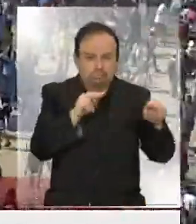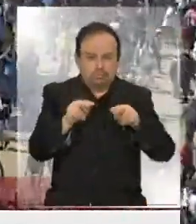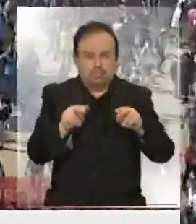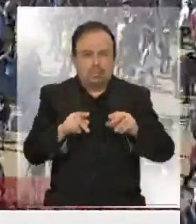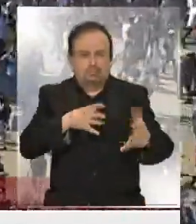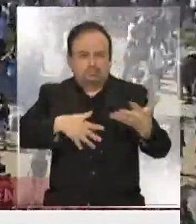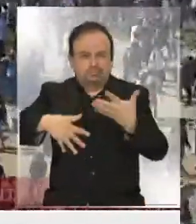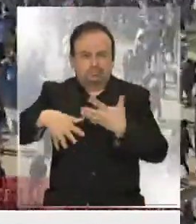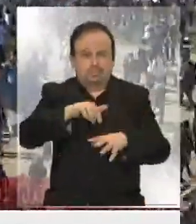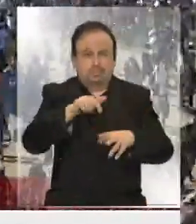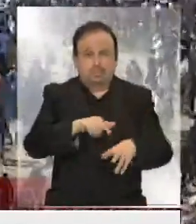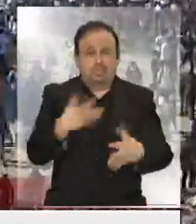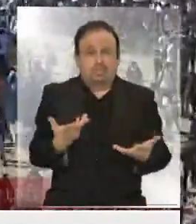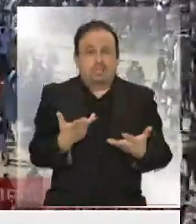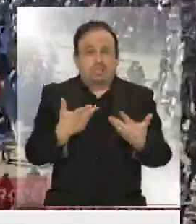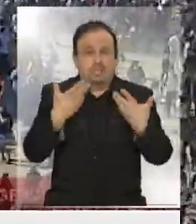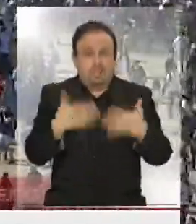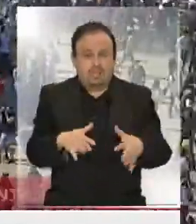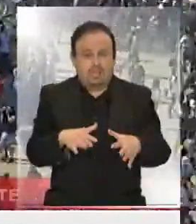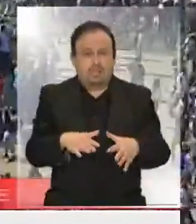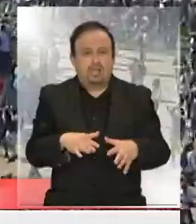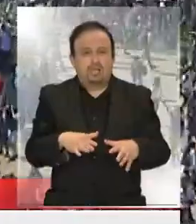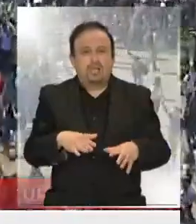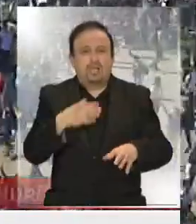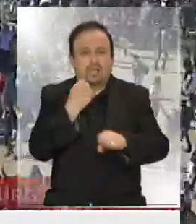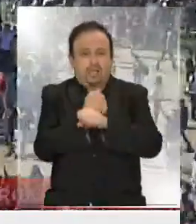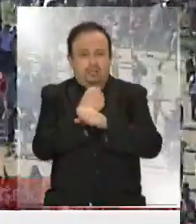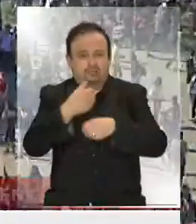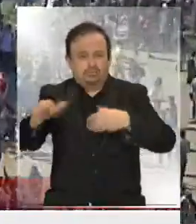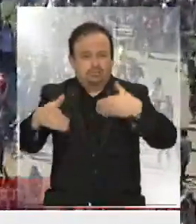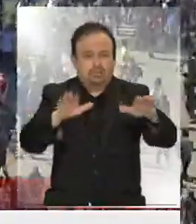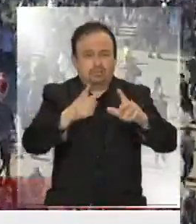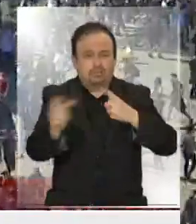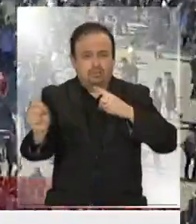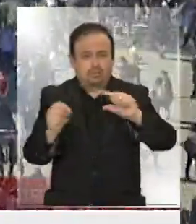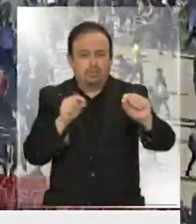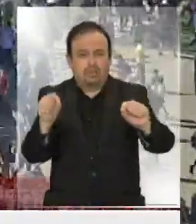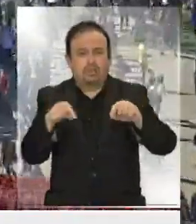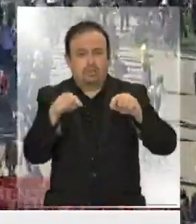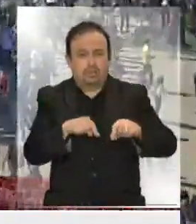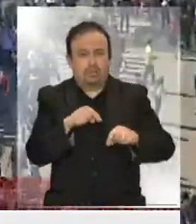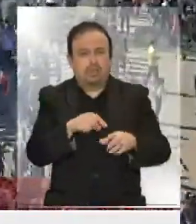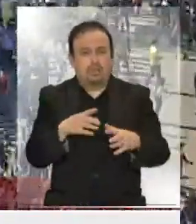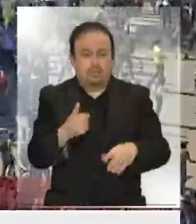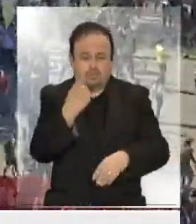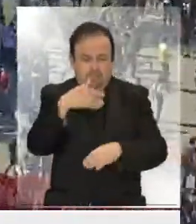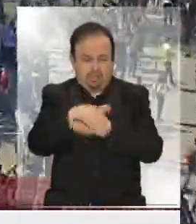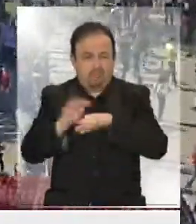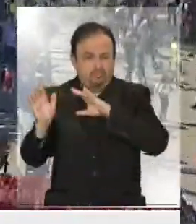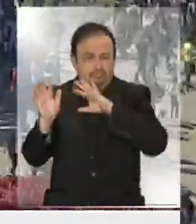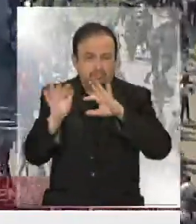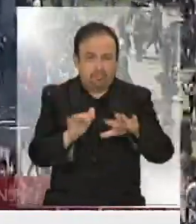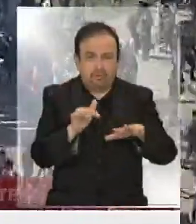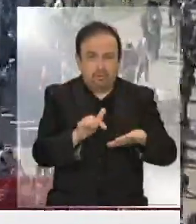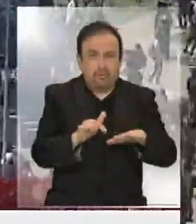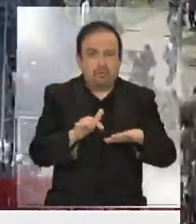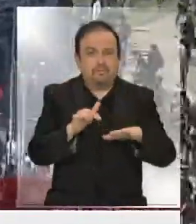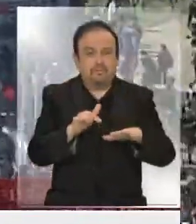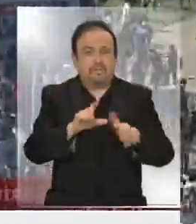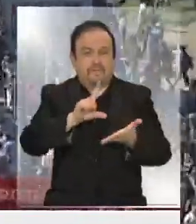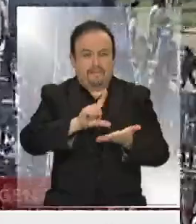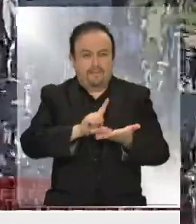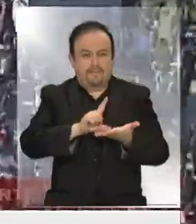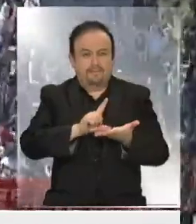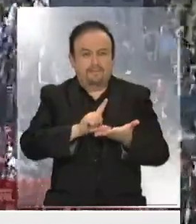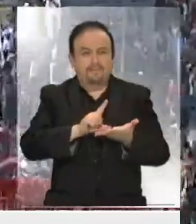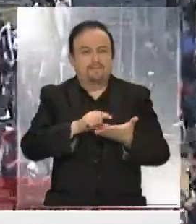plaza italia carabineros en realidad intentando dispersar a los manifestantes que han llegado en masa desde la una de la tarde hacia ese sector